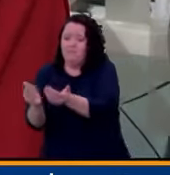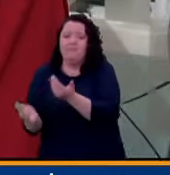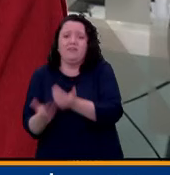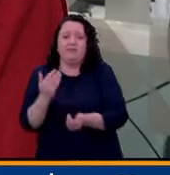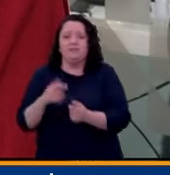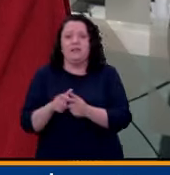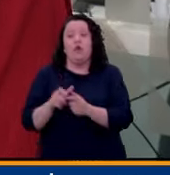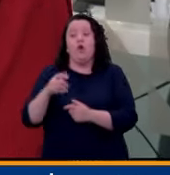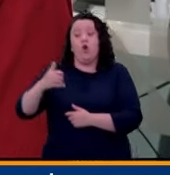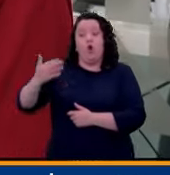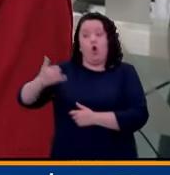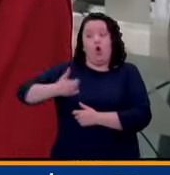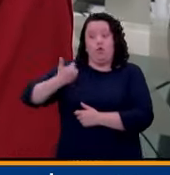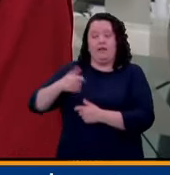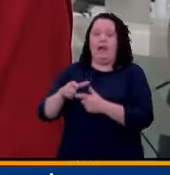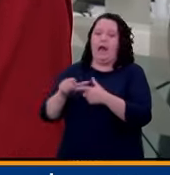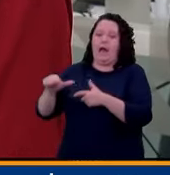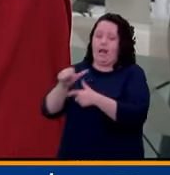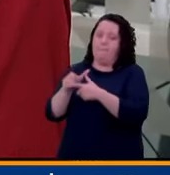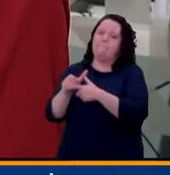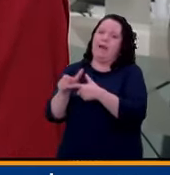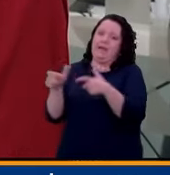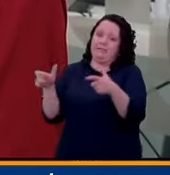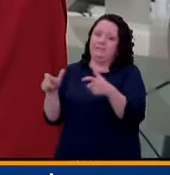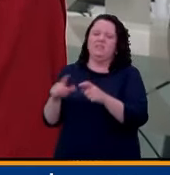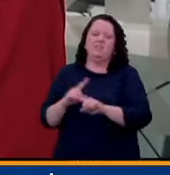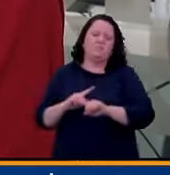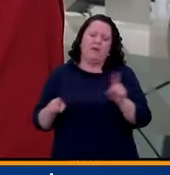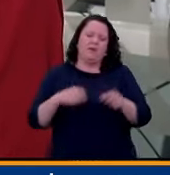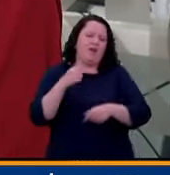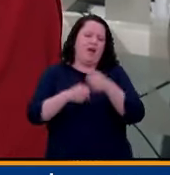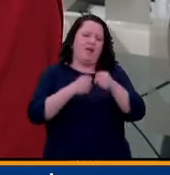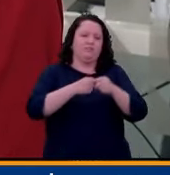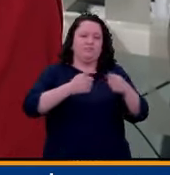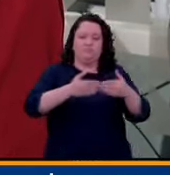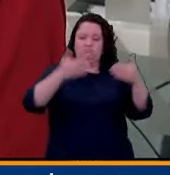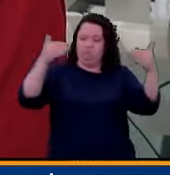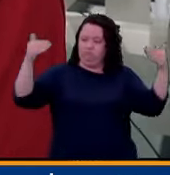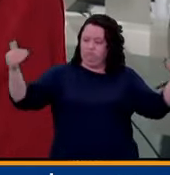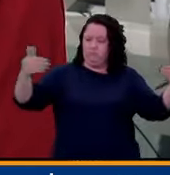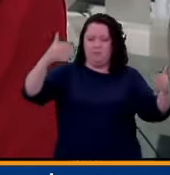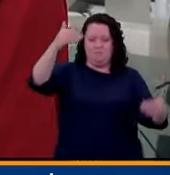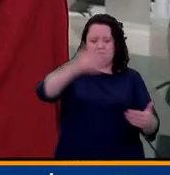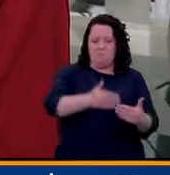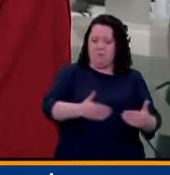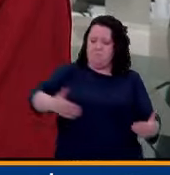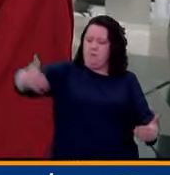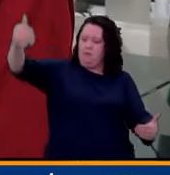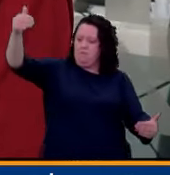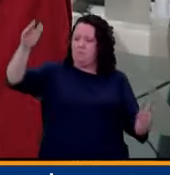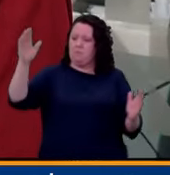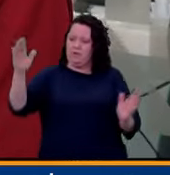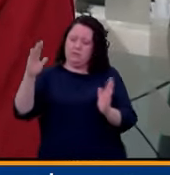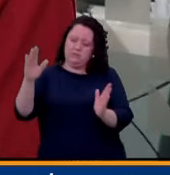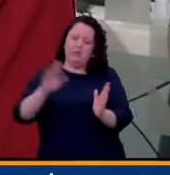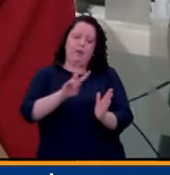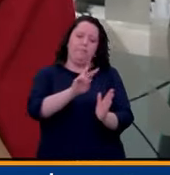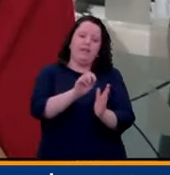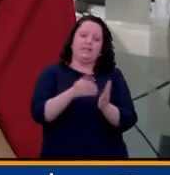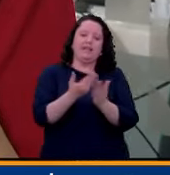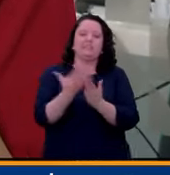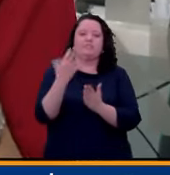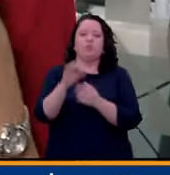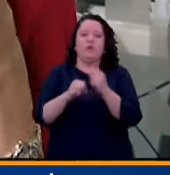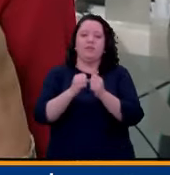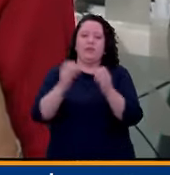mujeres jóvenes pero el grupo etario o el grupo de edad en que con mayor frecuencia se presenta es entre los 20 y los 50 años es un